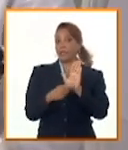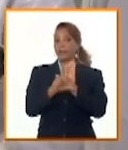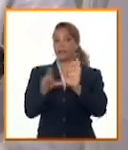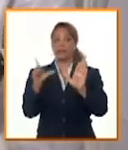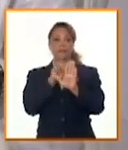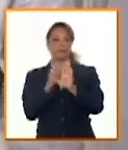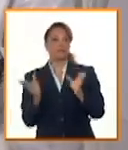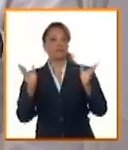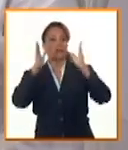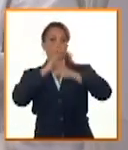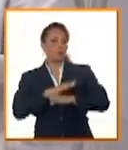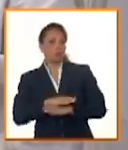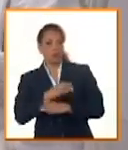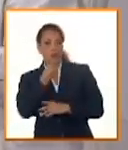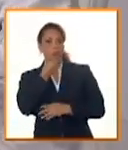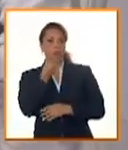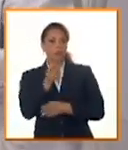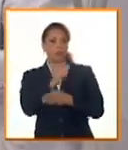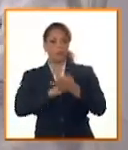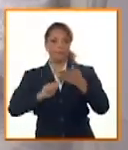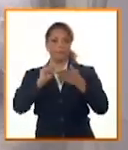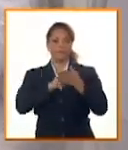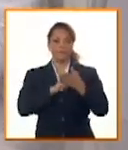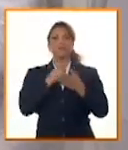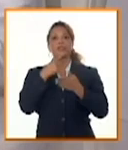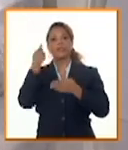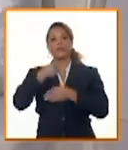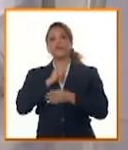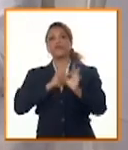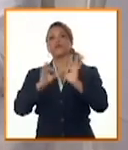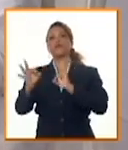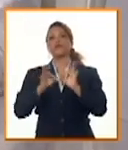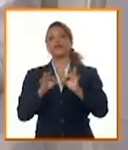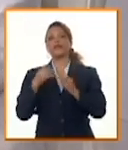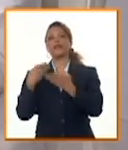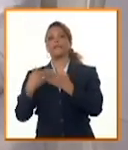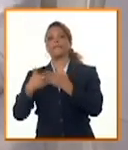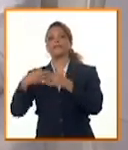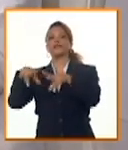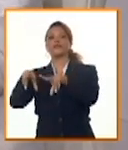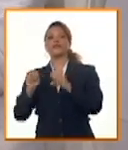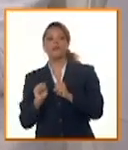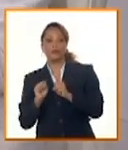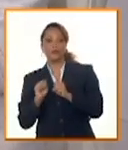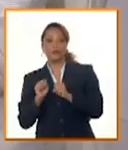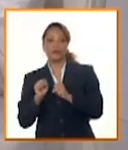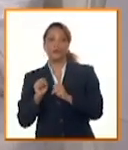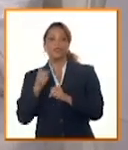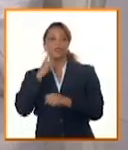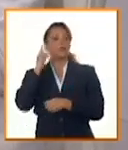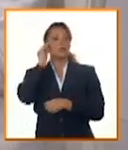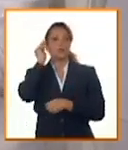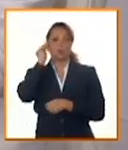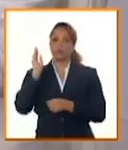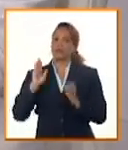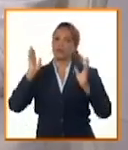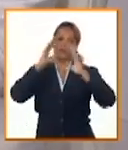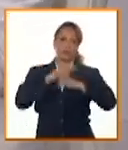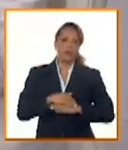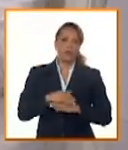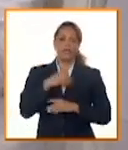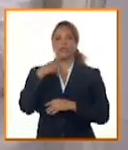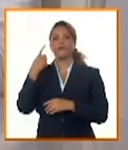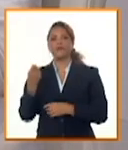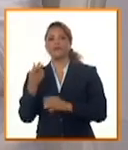y nosotros tenemos estamos en la obligación de proteger a los nuevos actores que son como nuevos de falta de conocimiento le falta educación